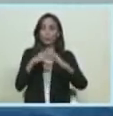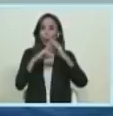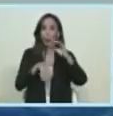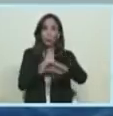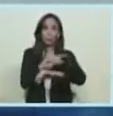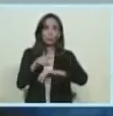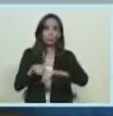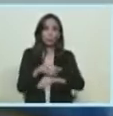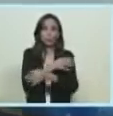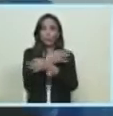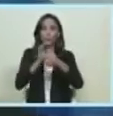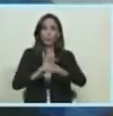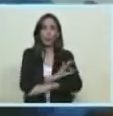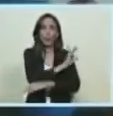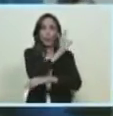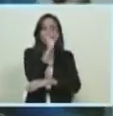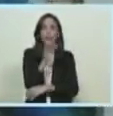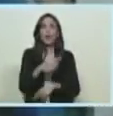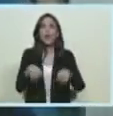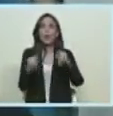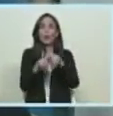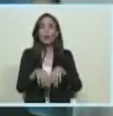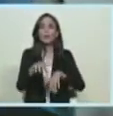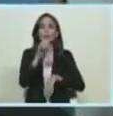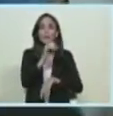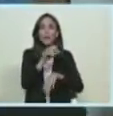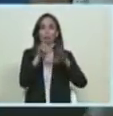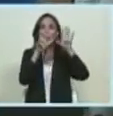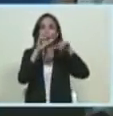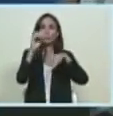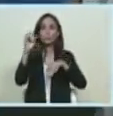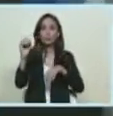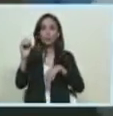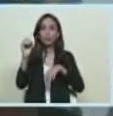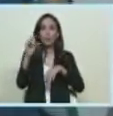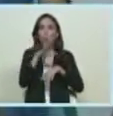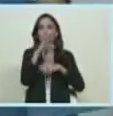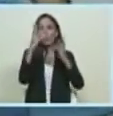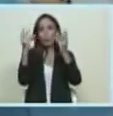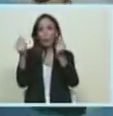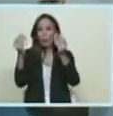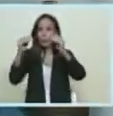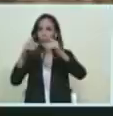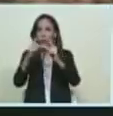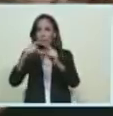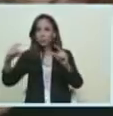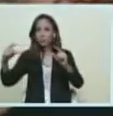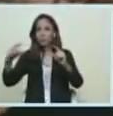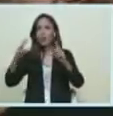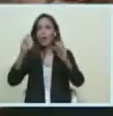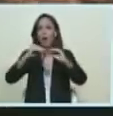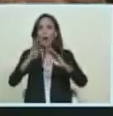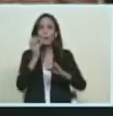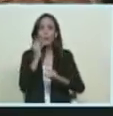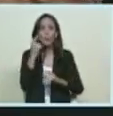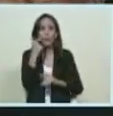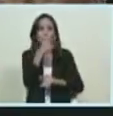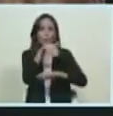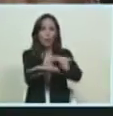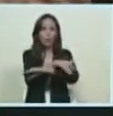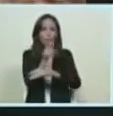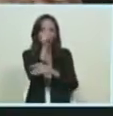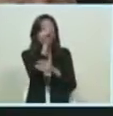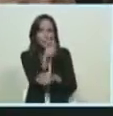está habilitado también el 0800 Hipólita, para que cualquier persona que consiga a alguien, un